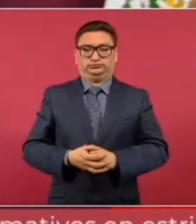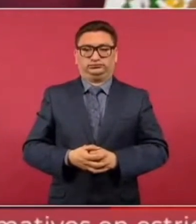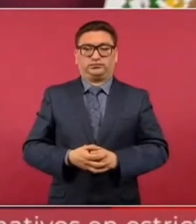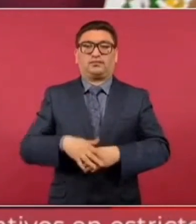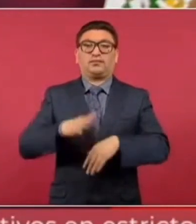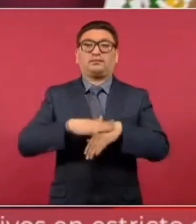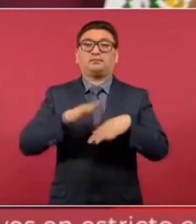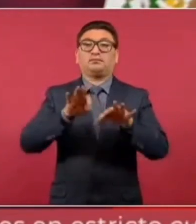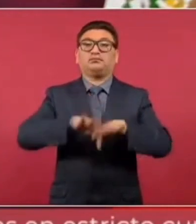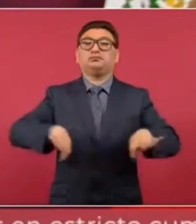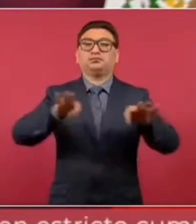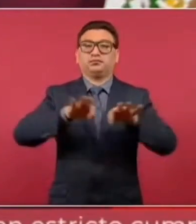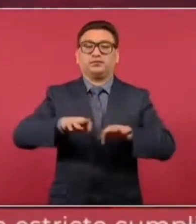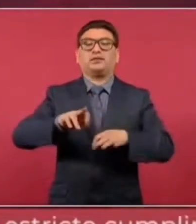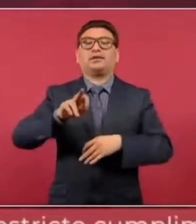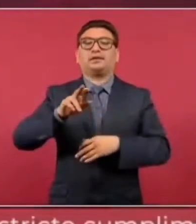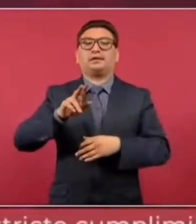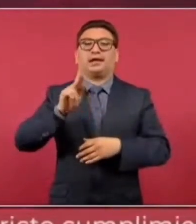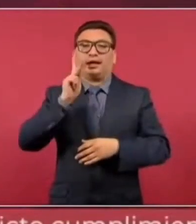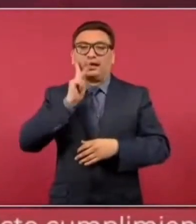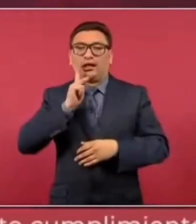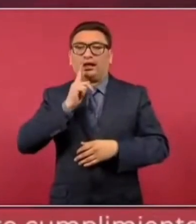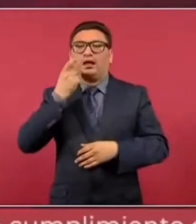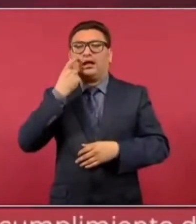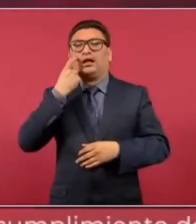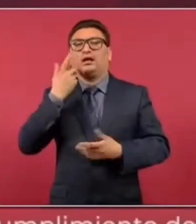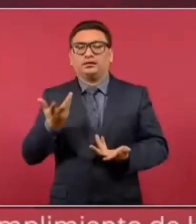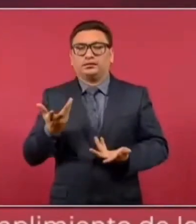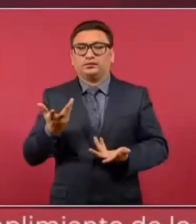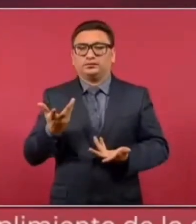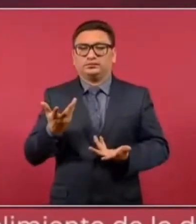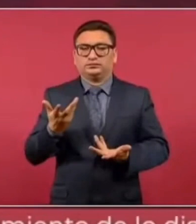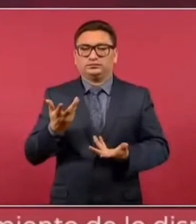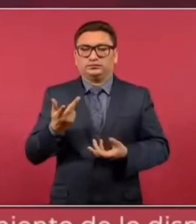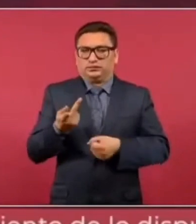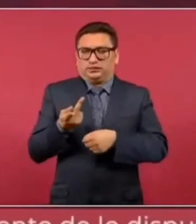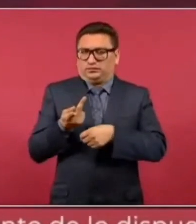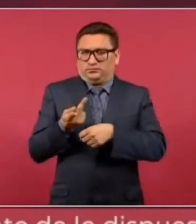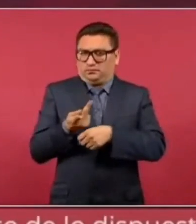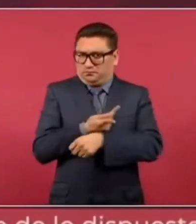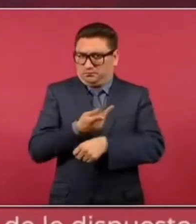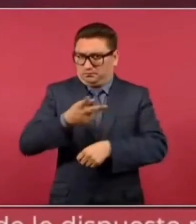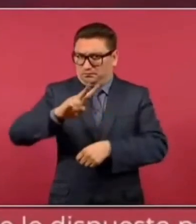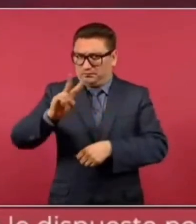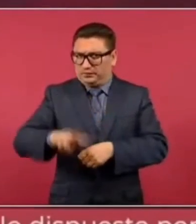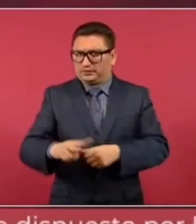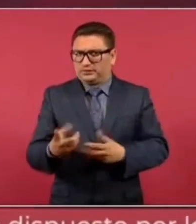sino a ver qué es lo que realmente está pasando.